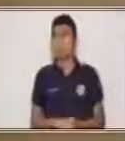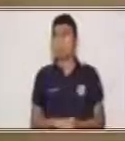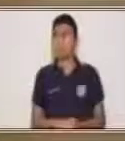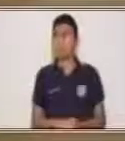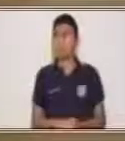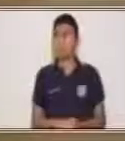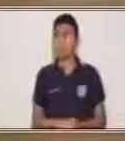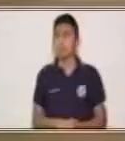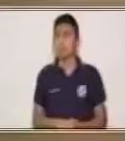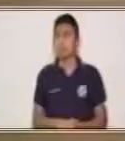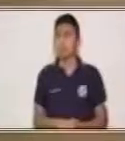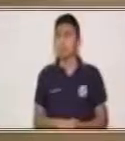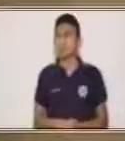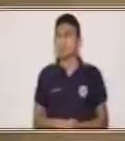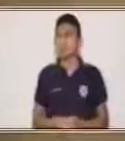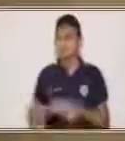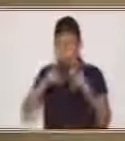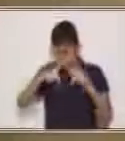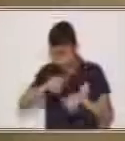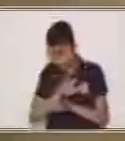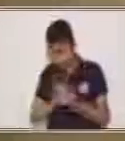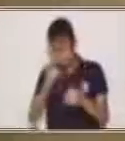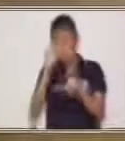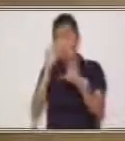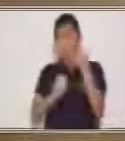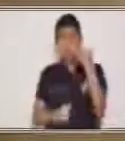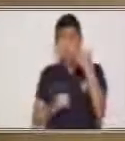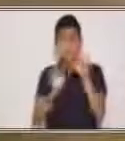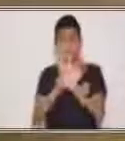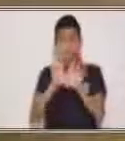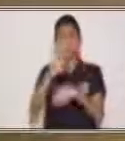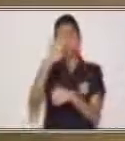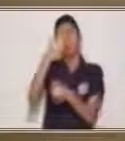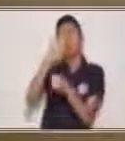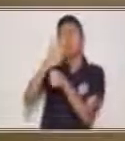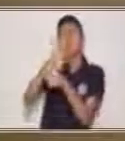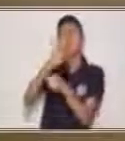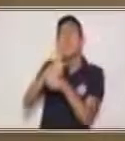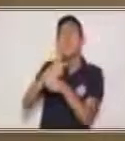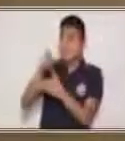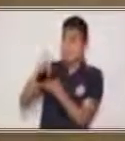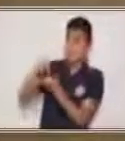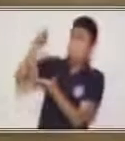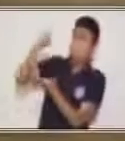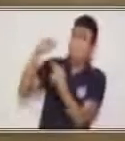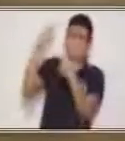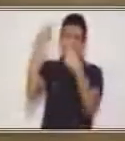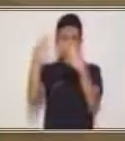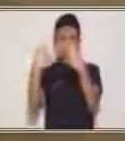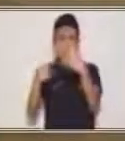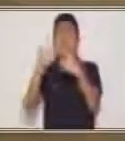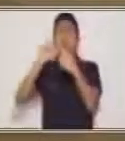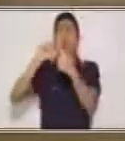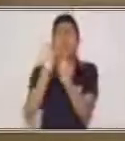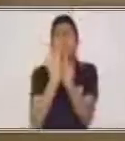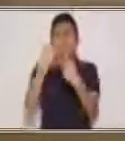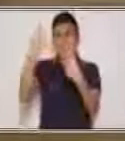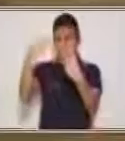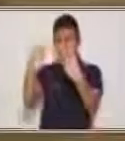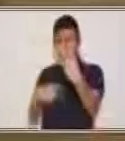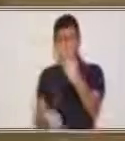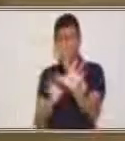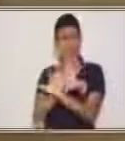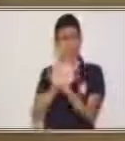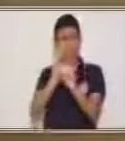Y ahora le daré finalidad a mi texto. Guatemala es un país multicultural. Quiere decir que tiene